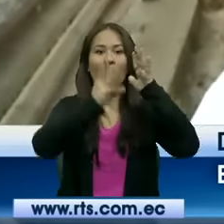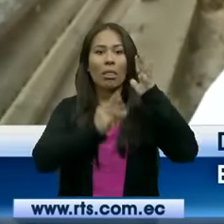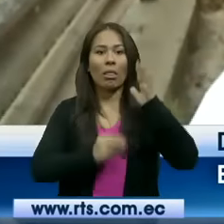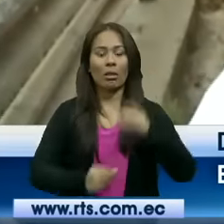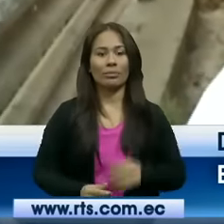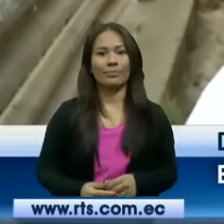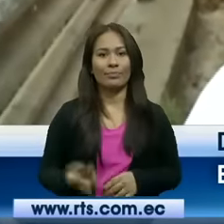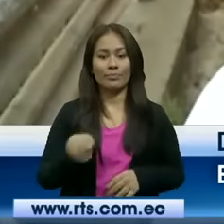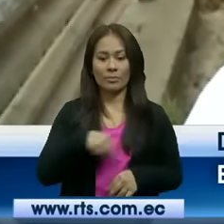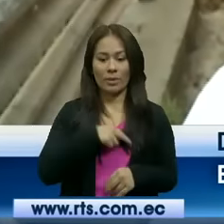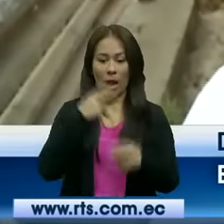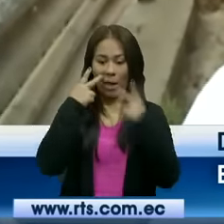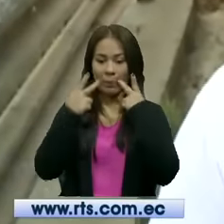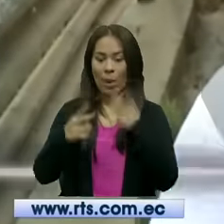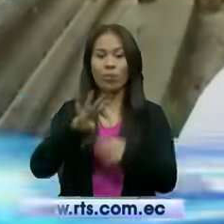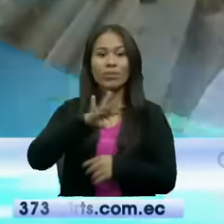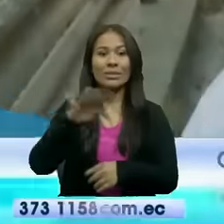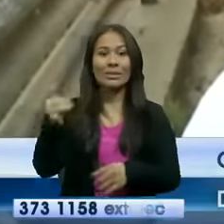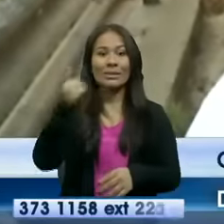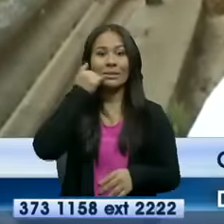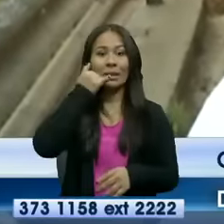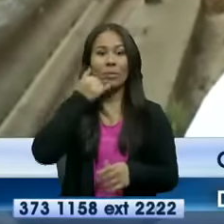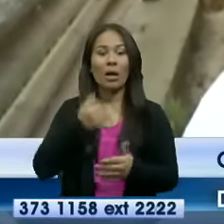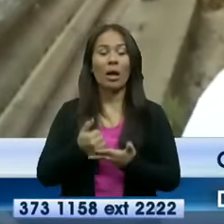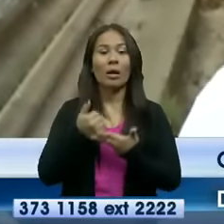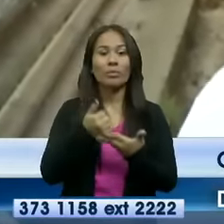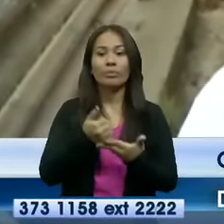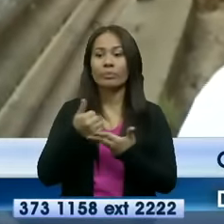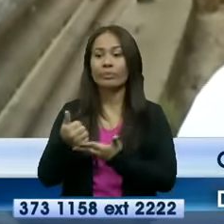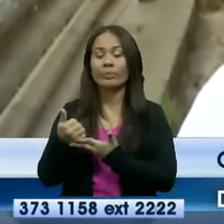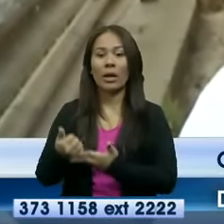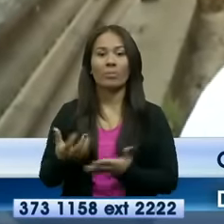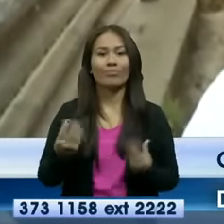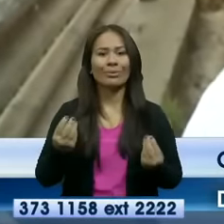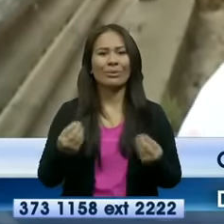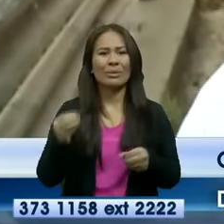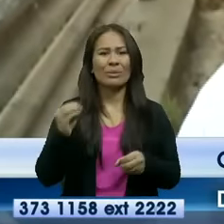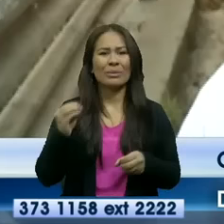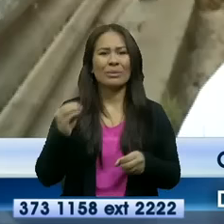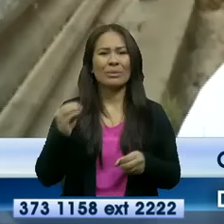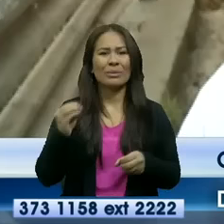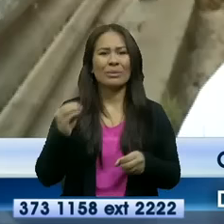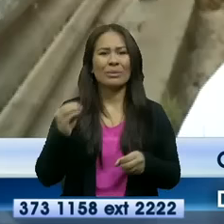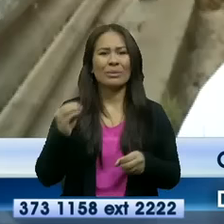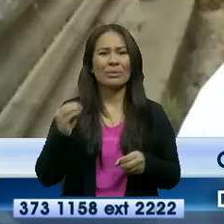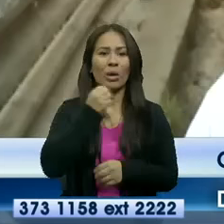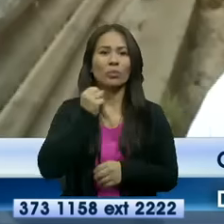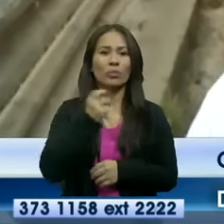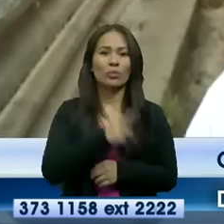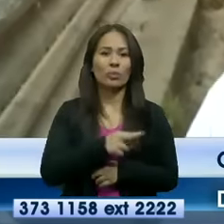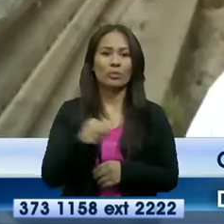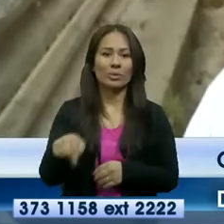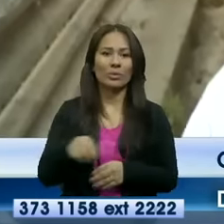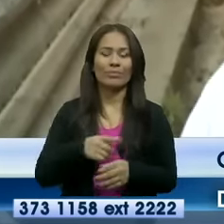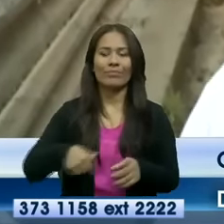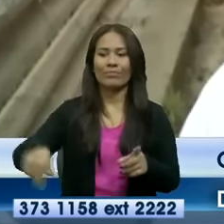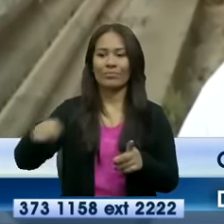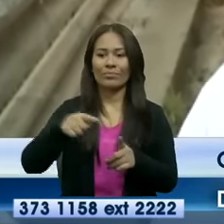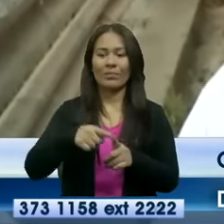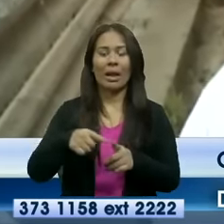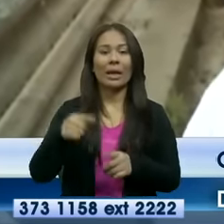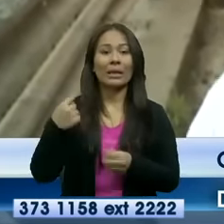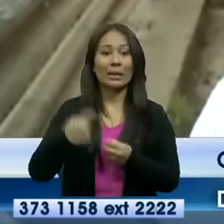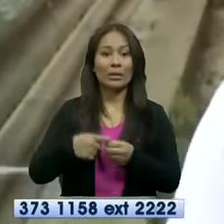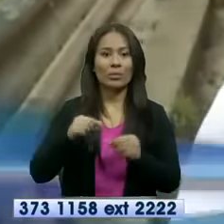registrado 45 llamados de auxilio en el Centro de Operaciones de Emergencia, en su mayoría por acumulación de agua al sur de la ciudad, en Chiriacu, en la